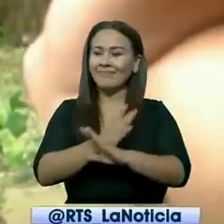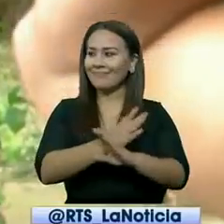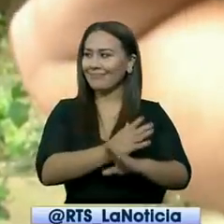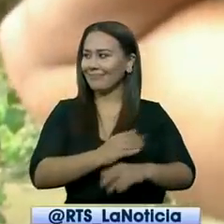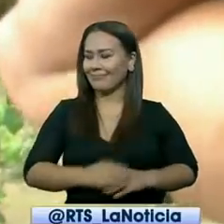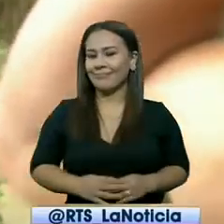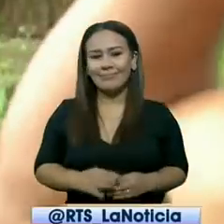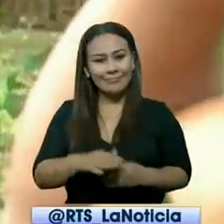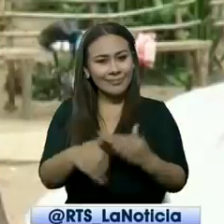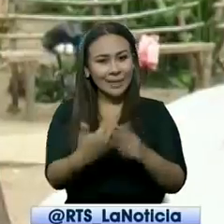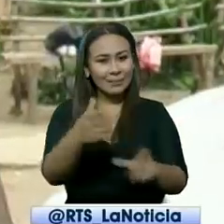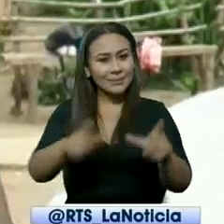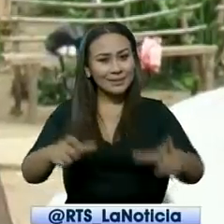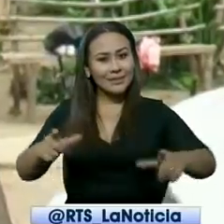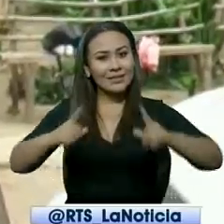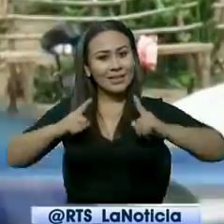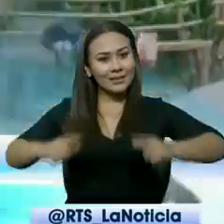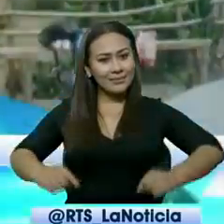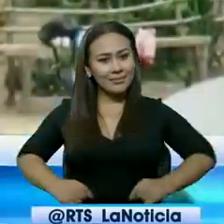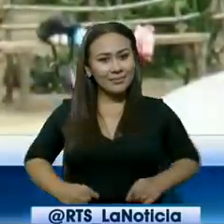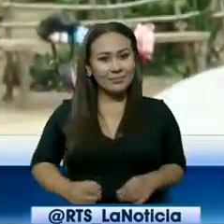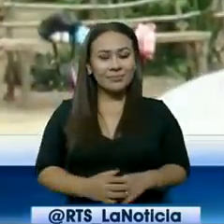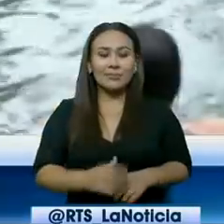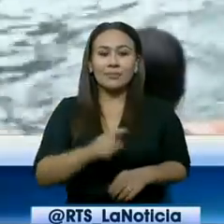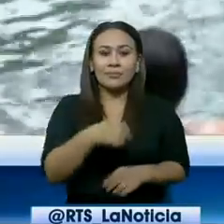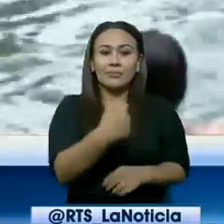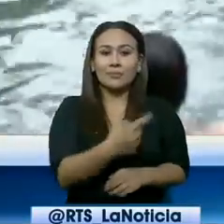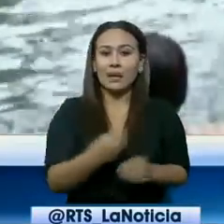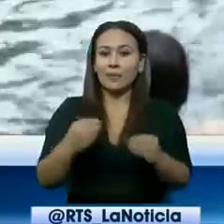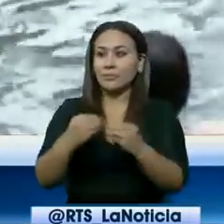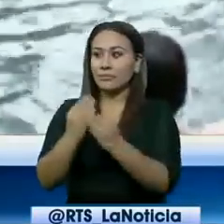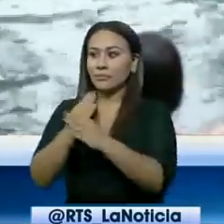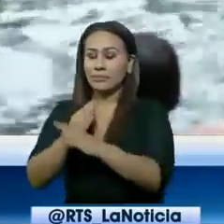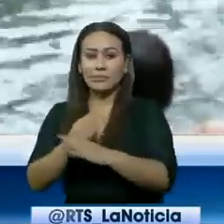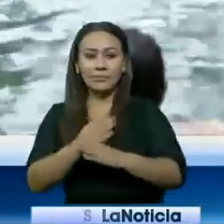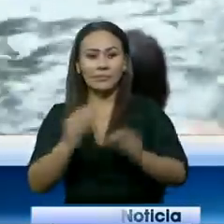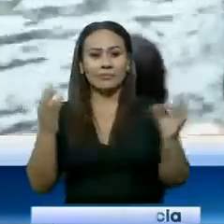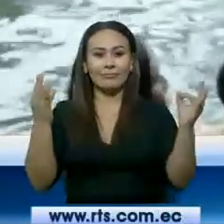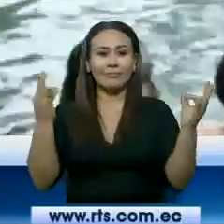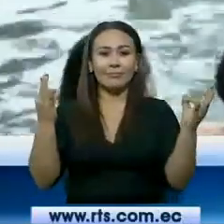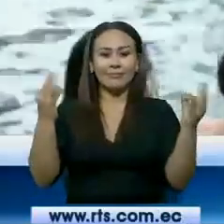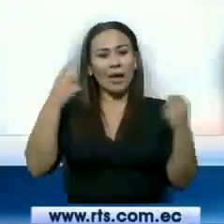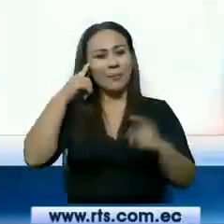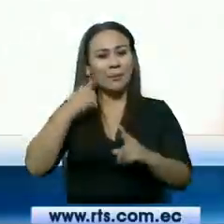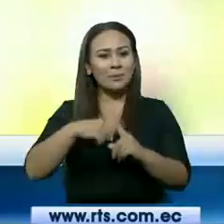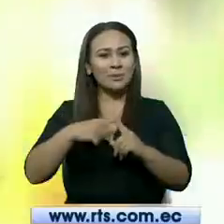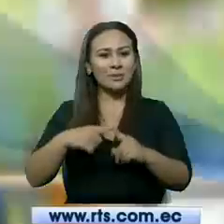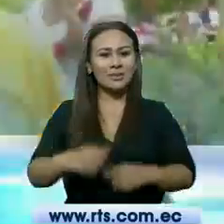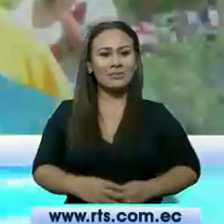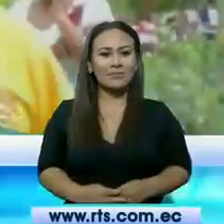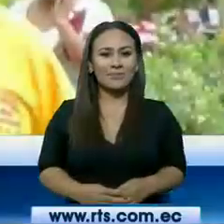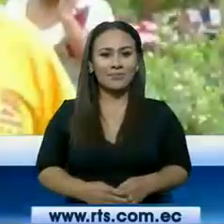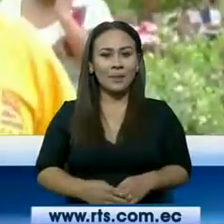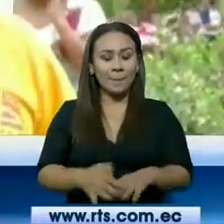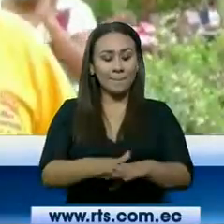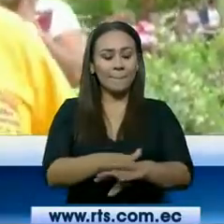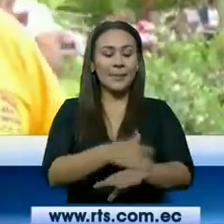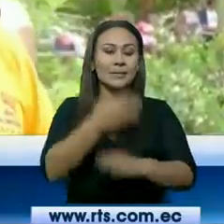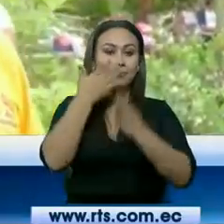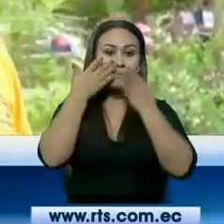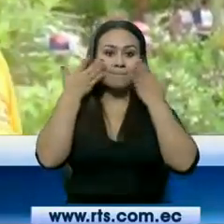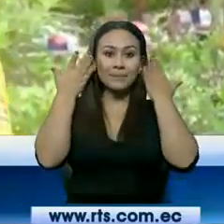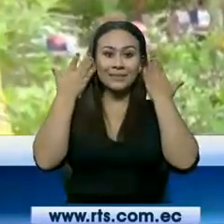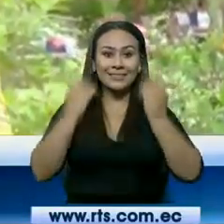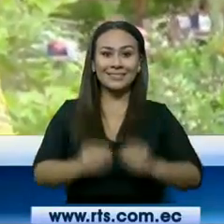Unos lo hacen por salud, otros indican para las buenas energías. Dicen que es bueno para la piel, que va a